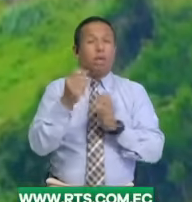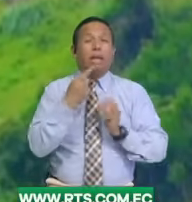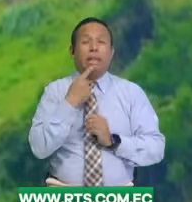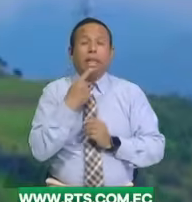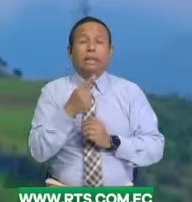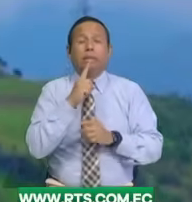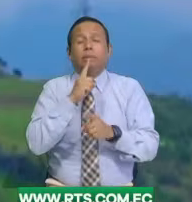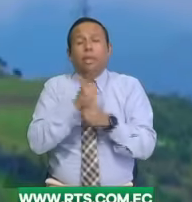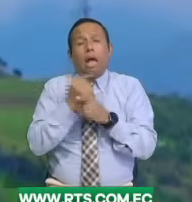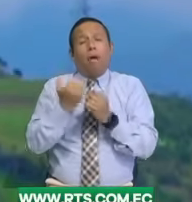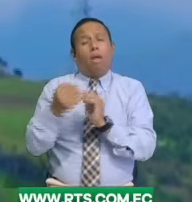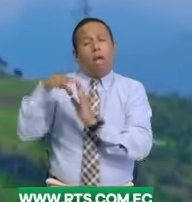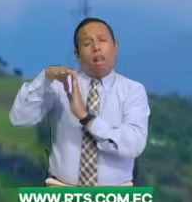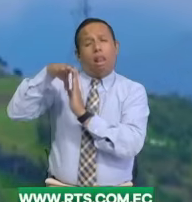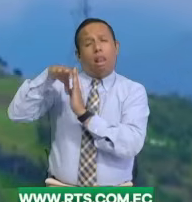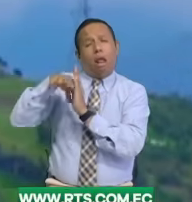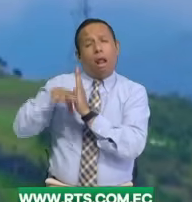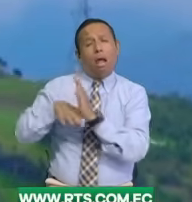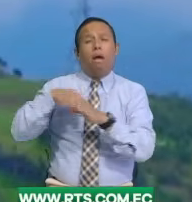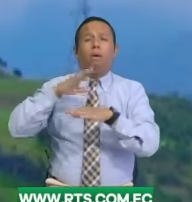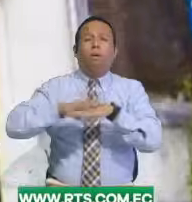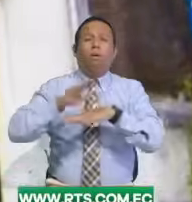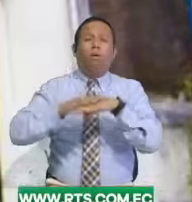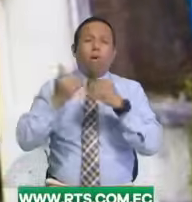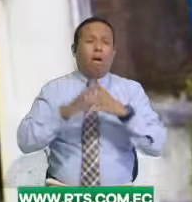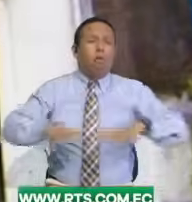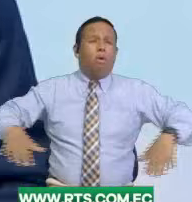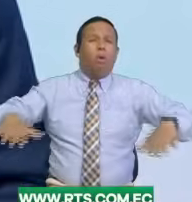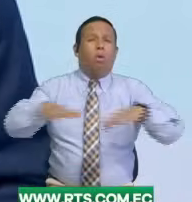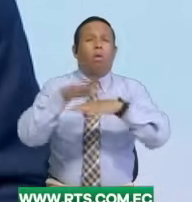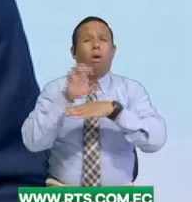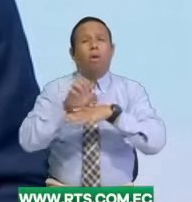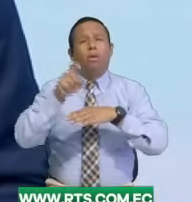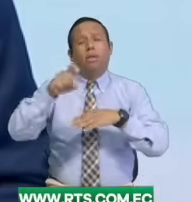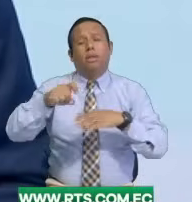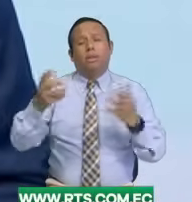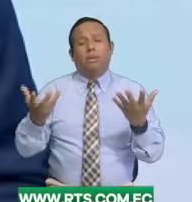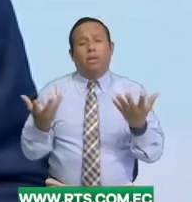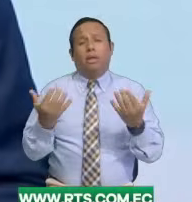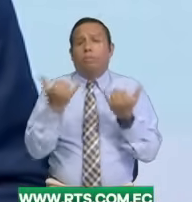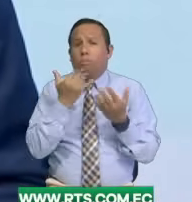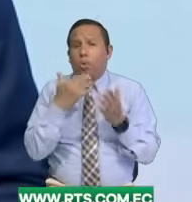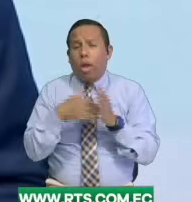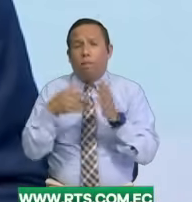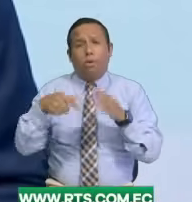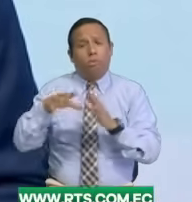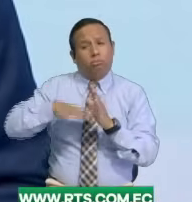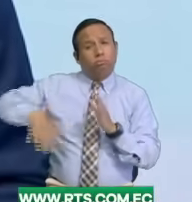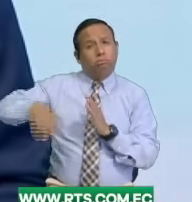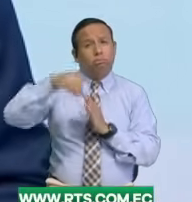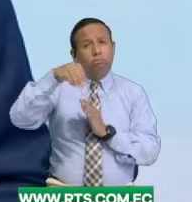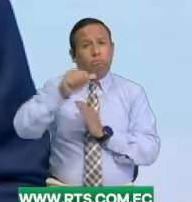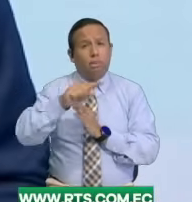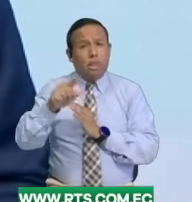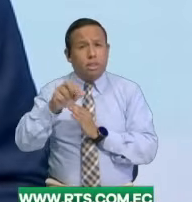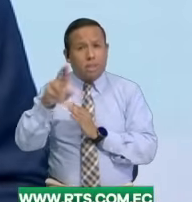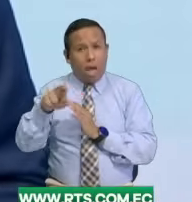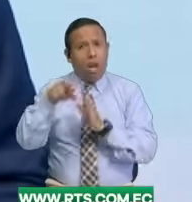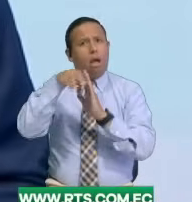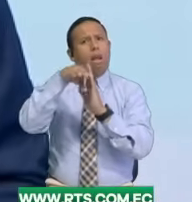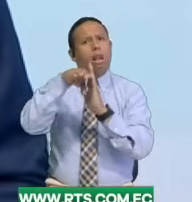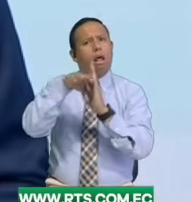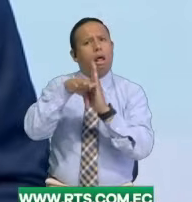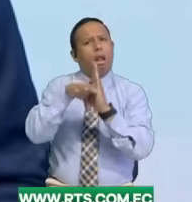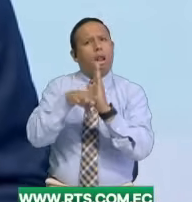eléctrico nacional se enfrentaba a un eventual colapso. El nivel de la represa Masar se encuentra cerca de su